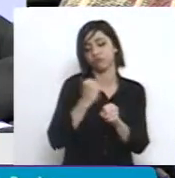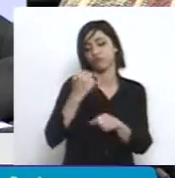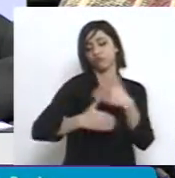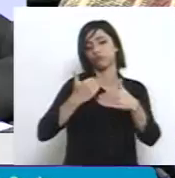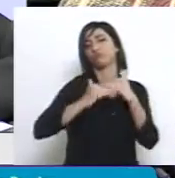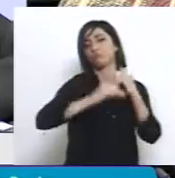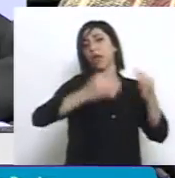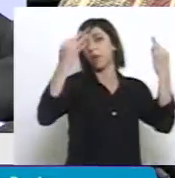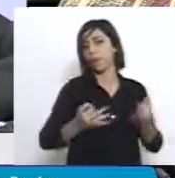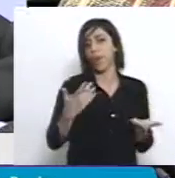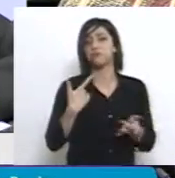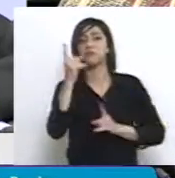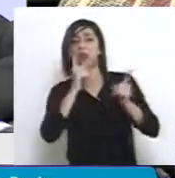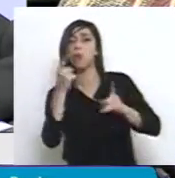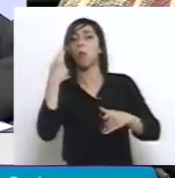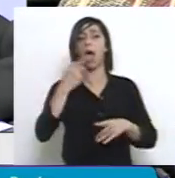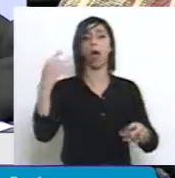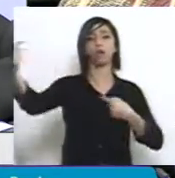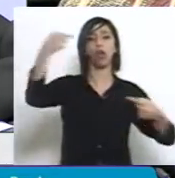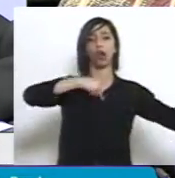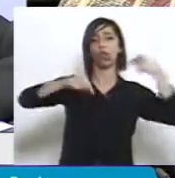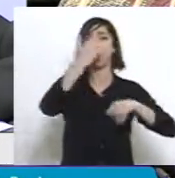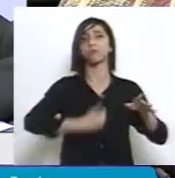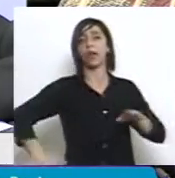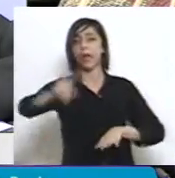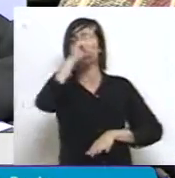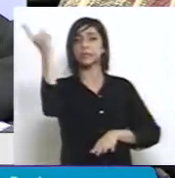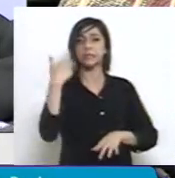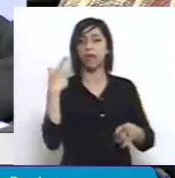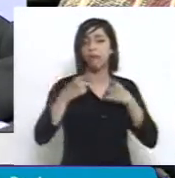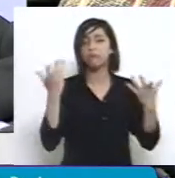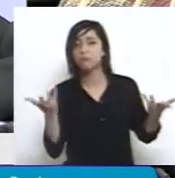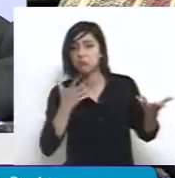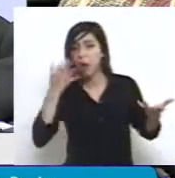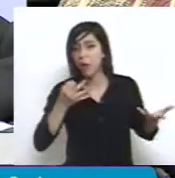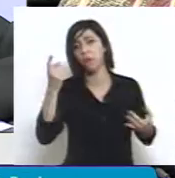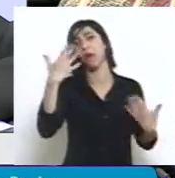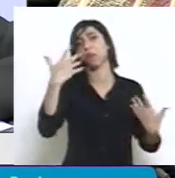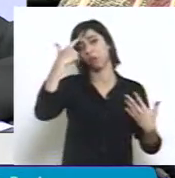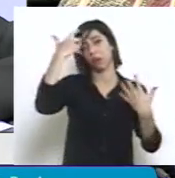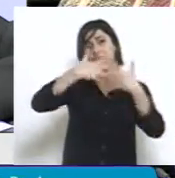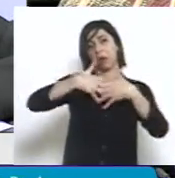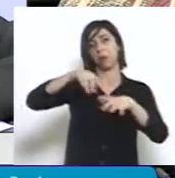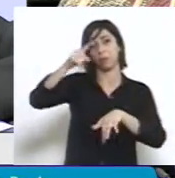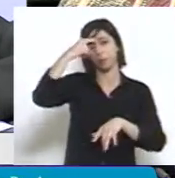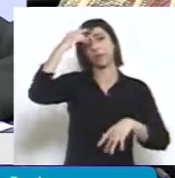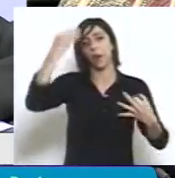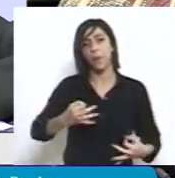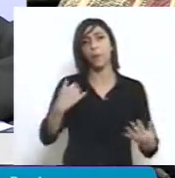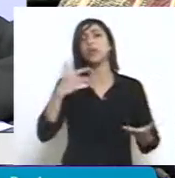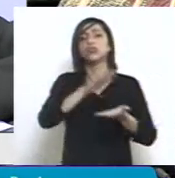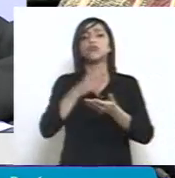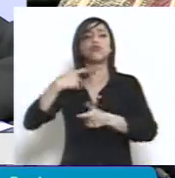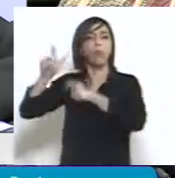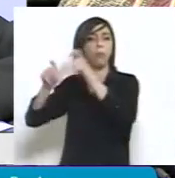dice semejante barbaridad en contra del Estado presente, podría reflexionar un poco sobre cómo se comporta